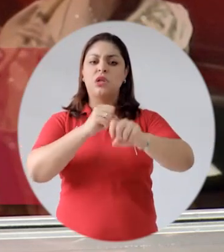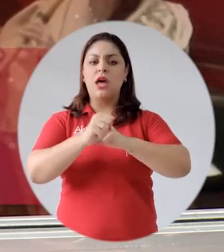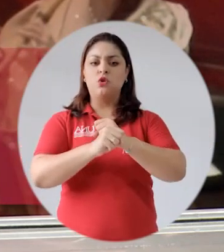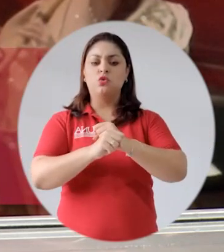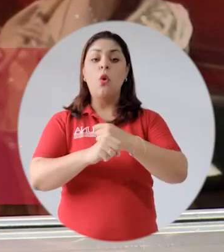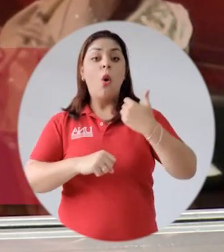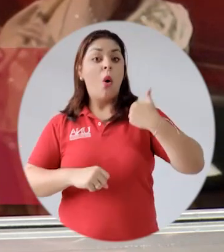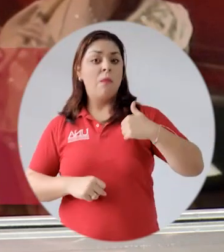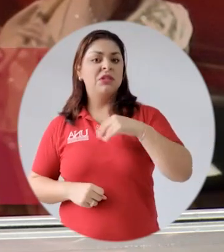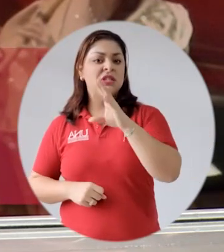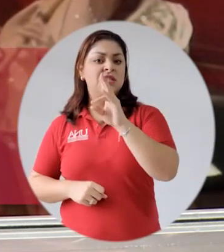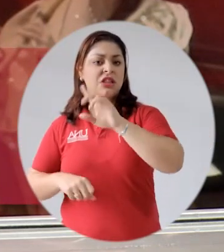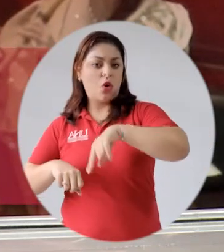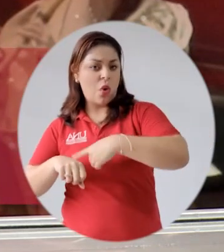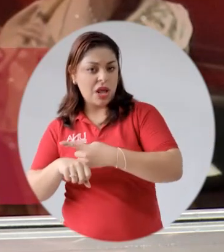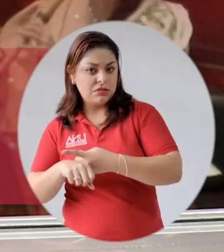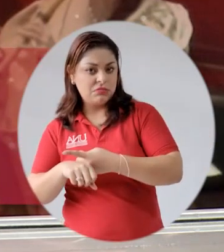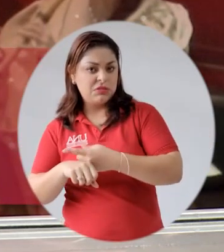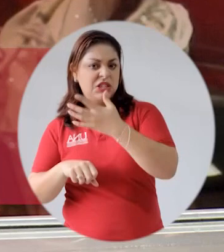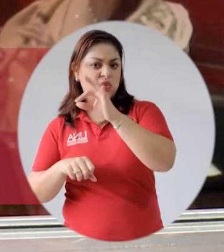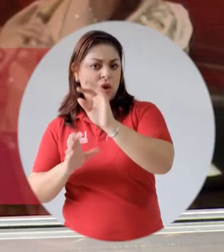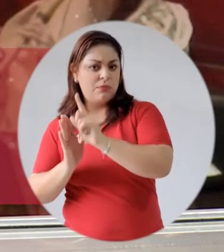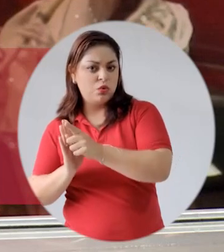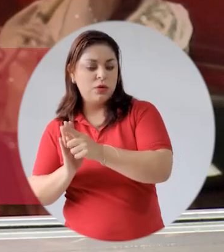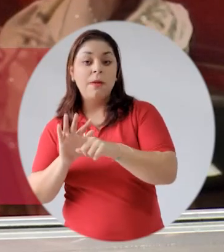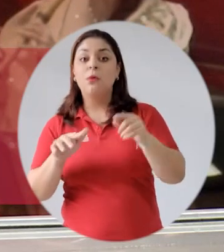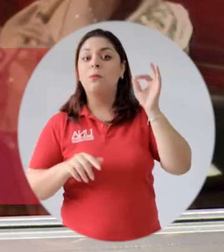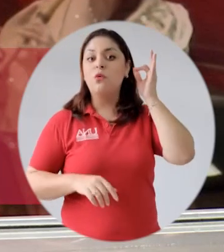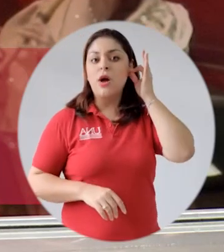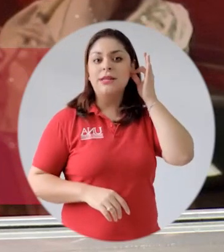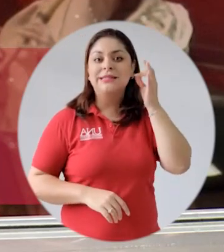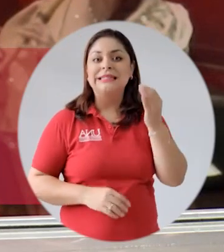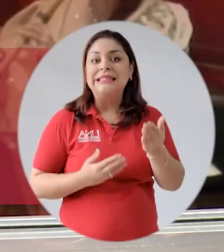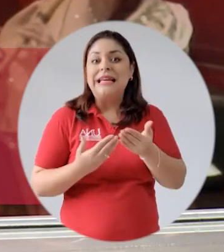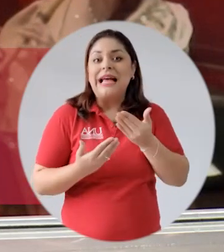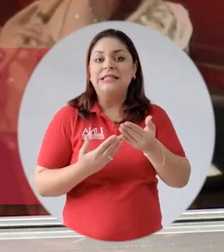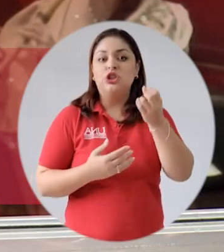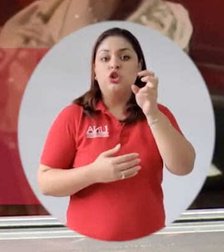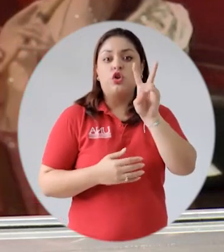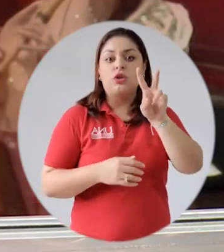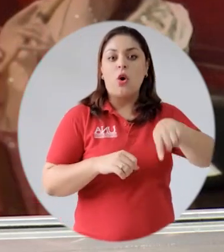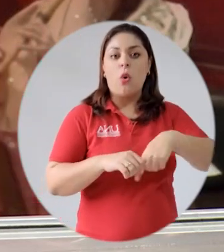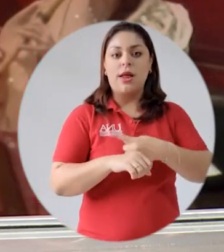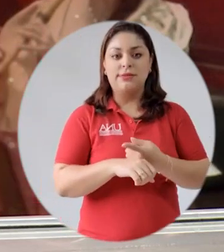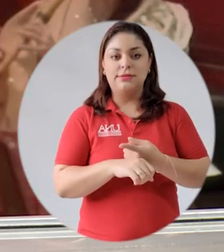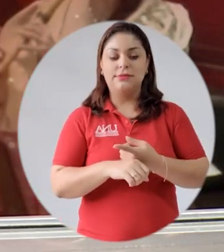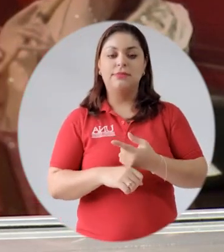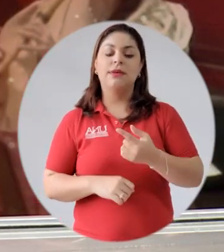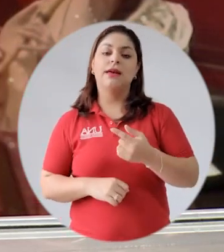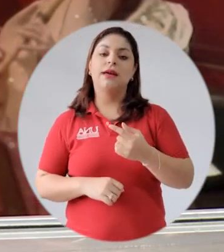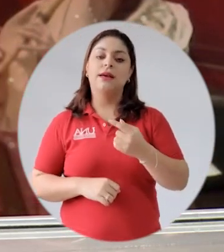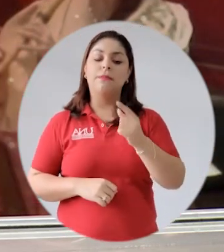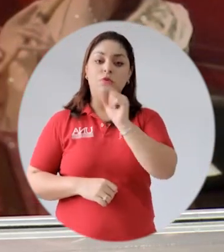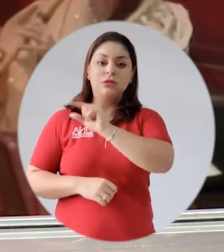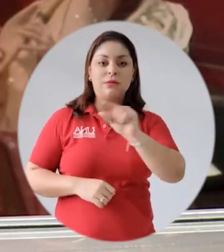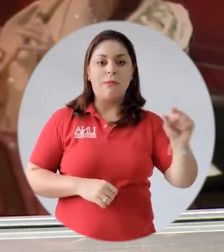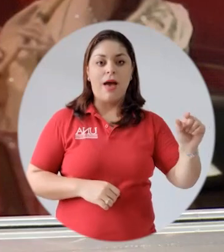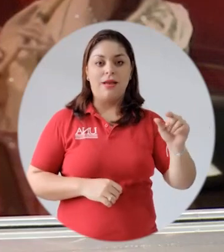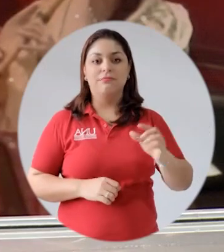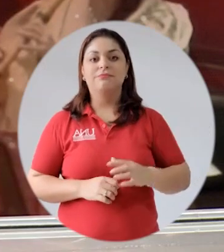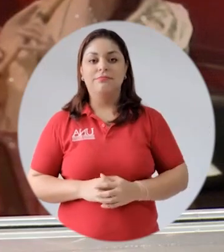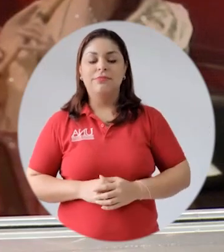y 32 minutos y los hombres dedican 6 horas y 25 minutos. Esto es muy importante